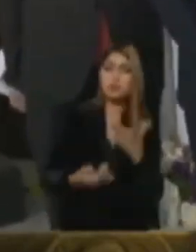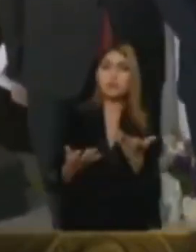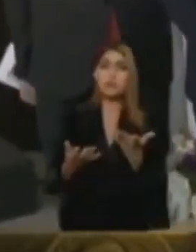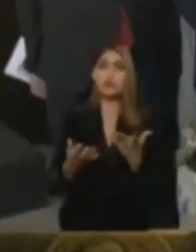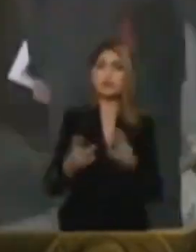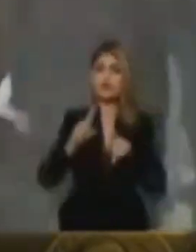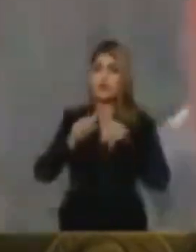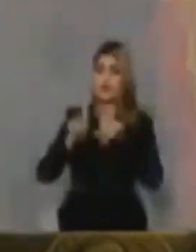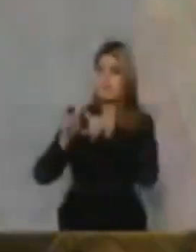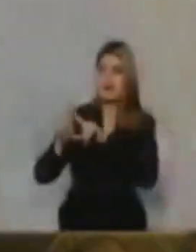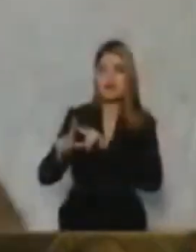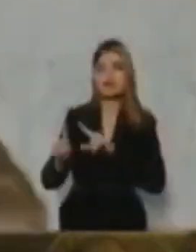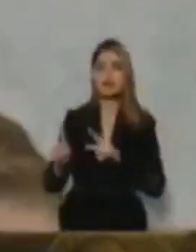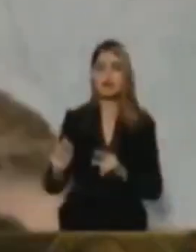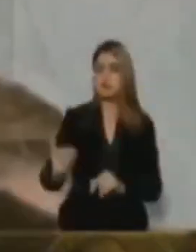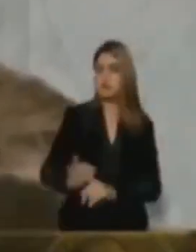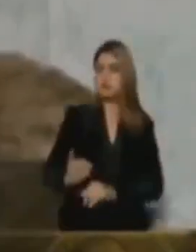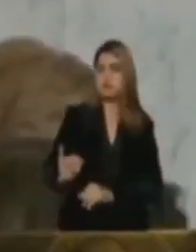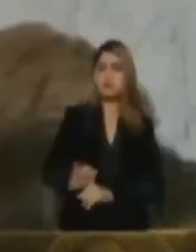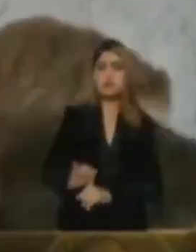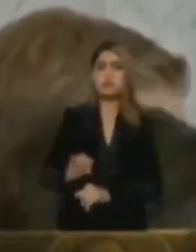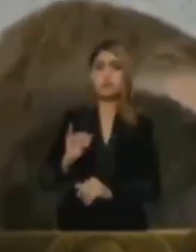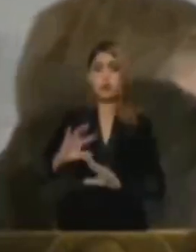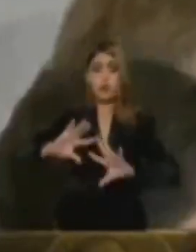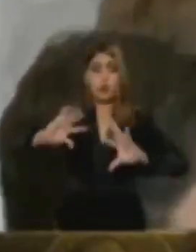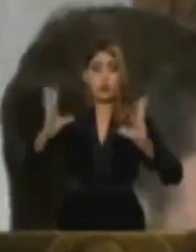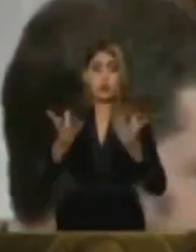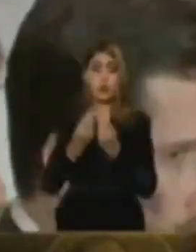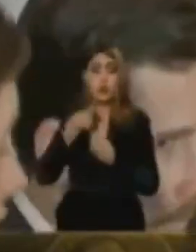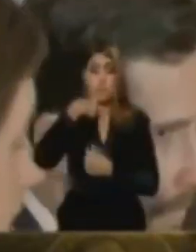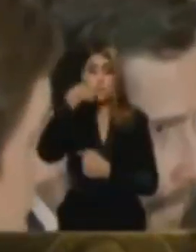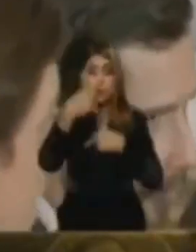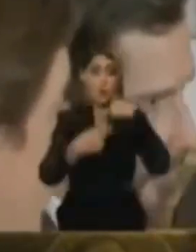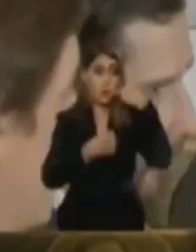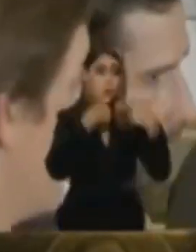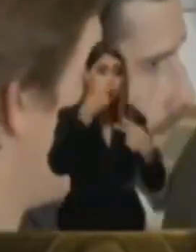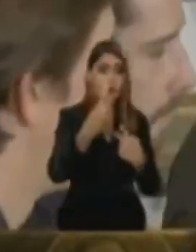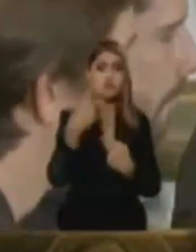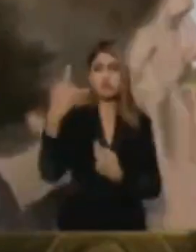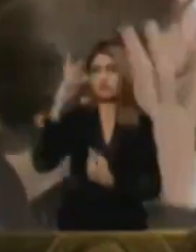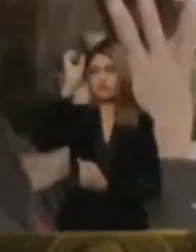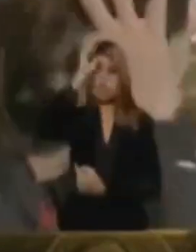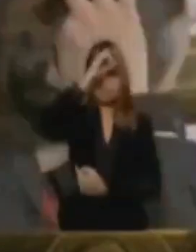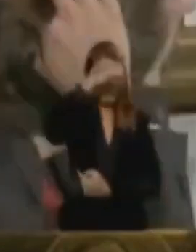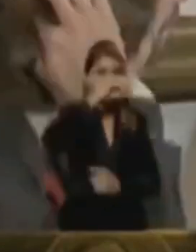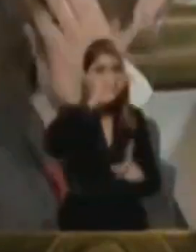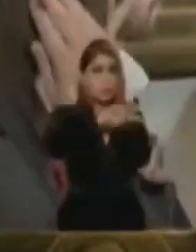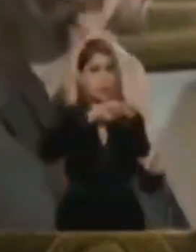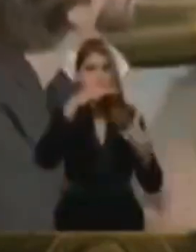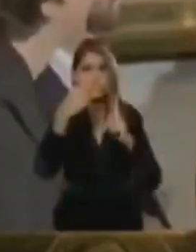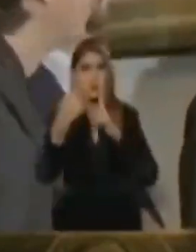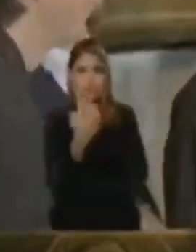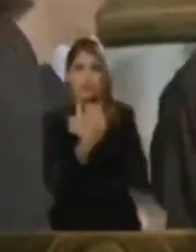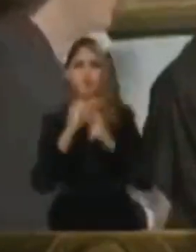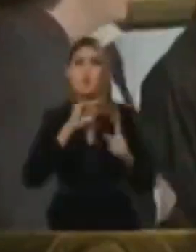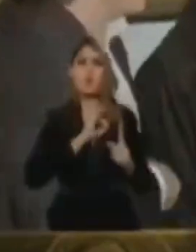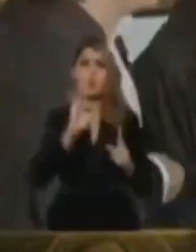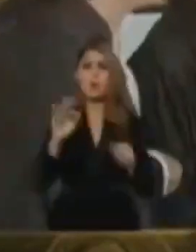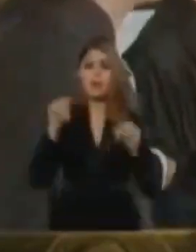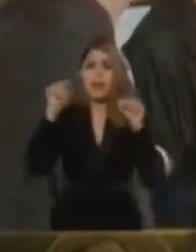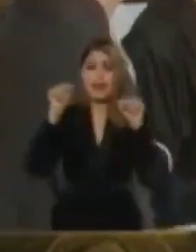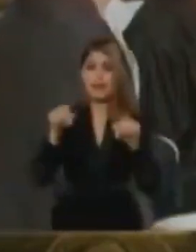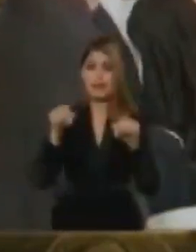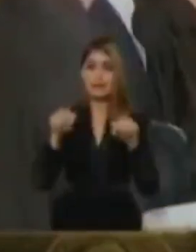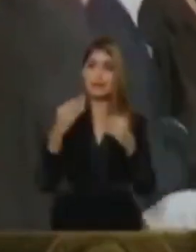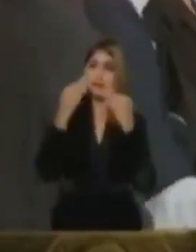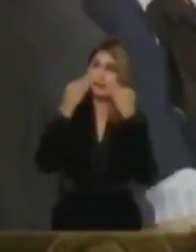interesante como el nuestro, en donde todas las voces, todas las opiniones, todas las perspectivas también se pueden observar en este